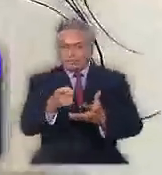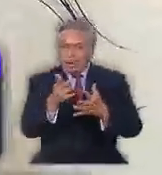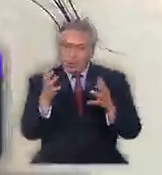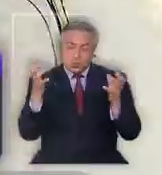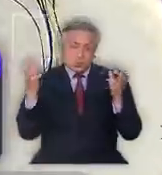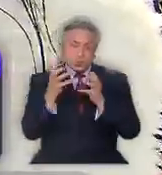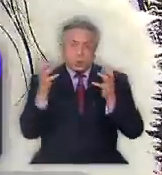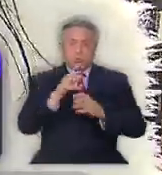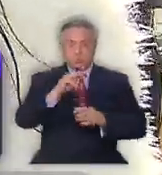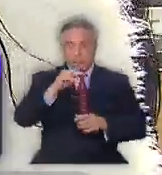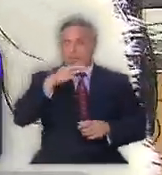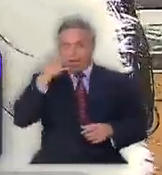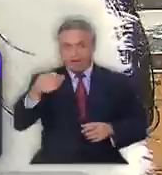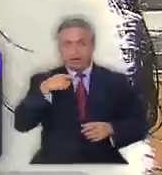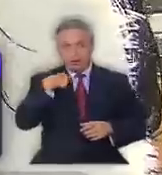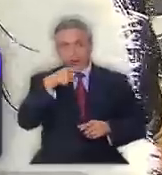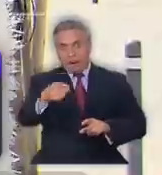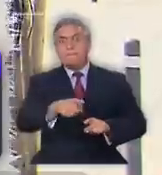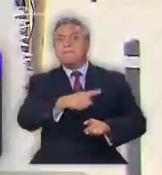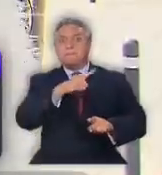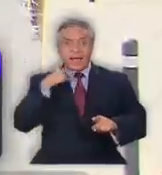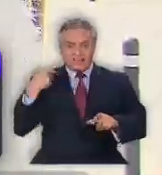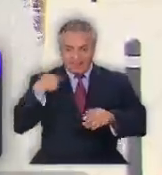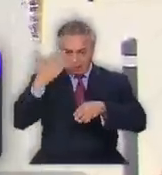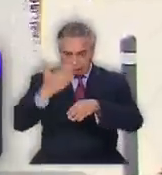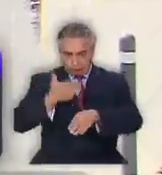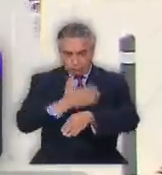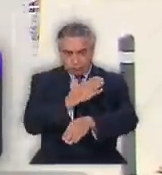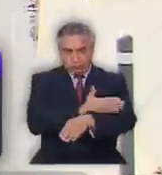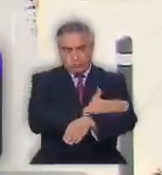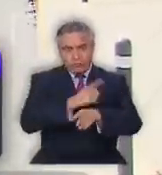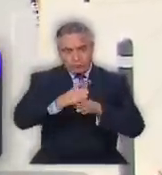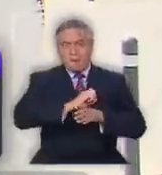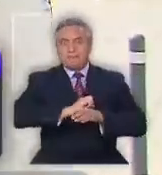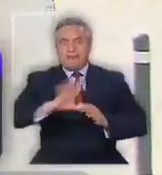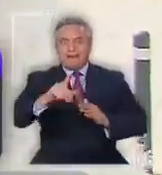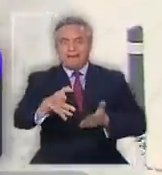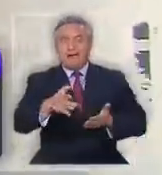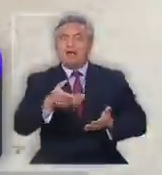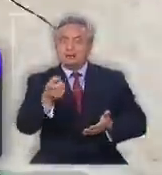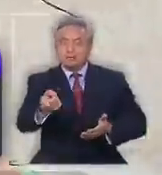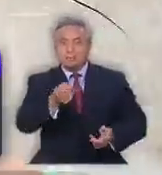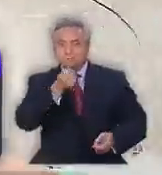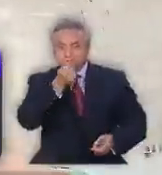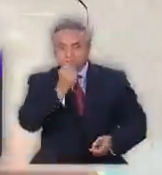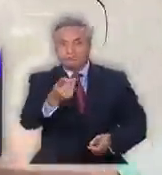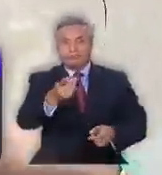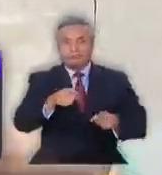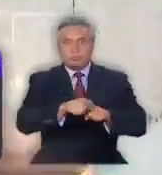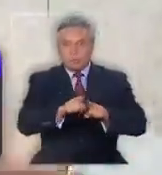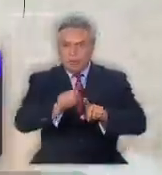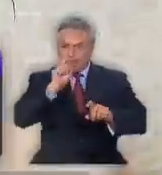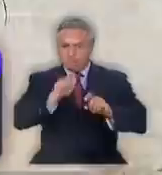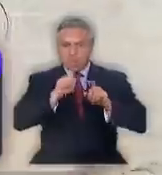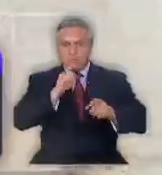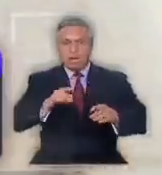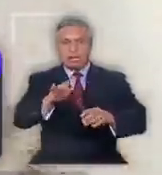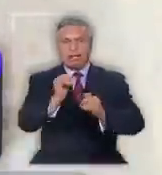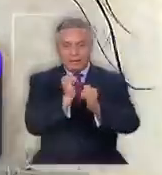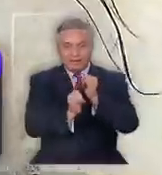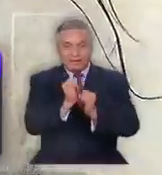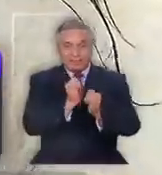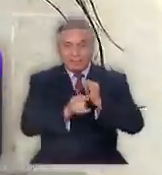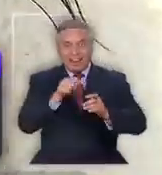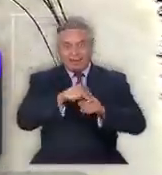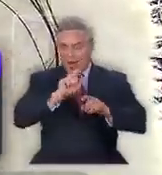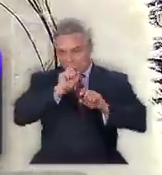mamá que me iba a matar y que me iba a mandar en pedazos. Amenazas directas de muerte que se sumaban a acusaciones y deshonra en las redes. Me quitó mi celular, que de allí